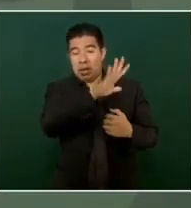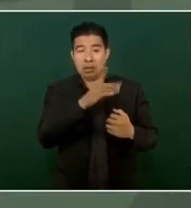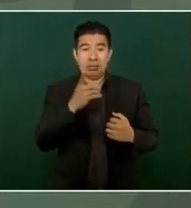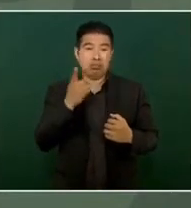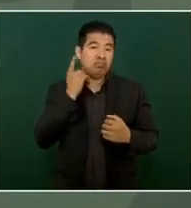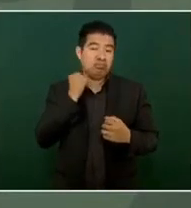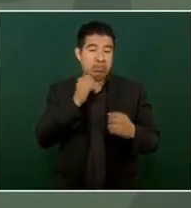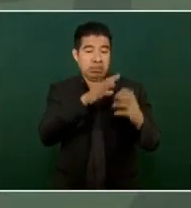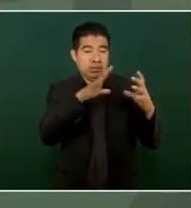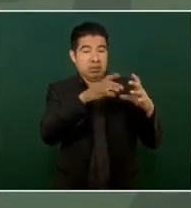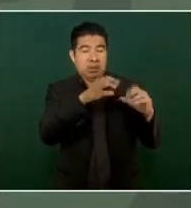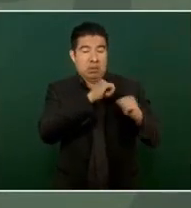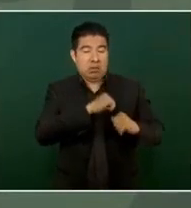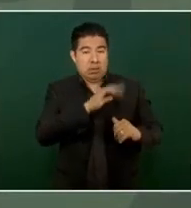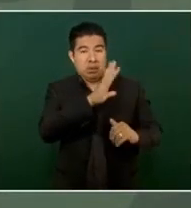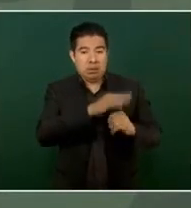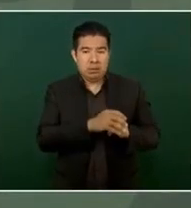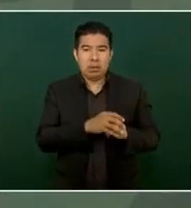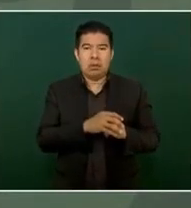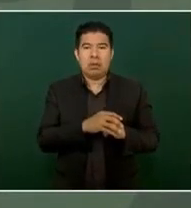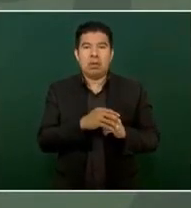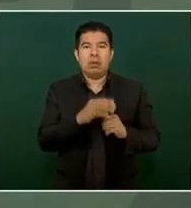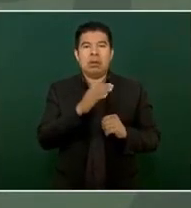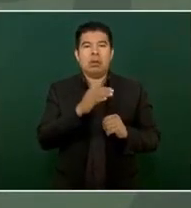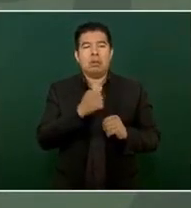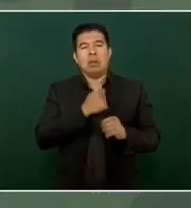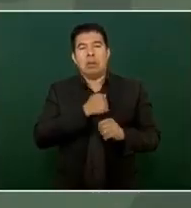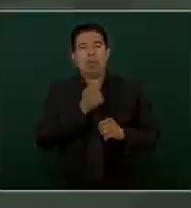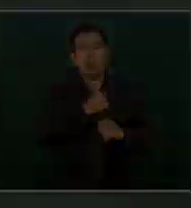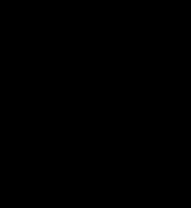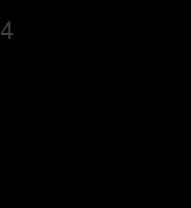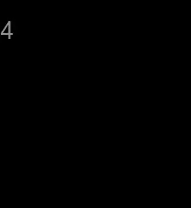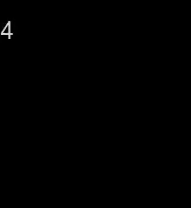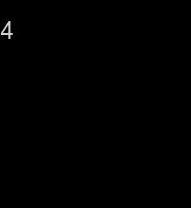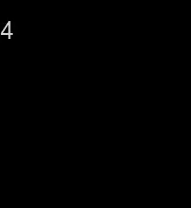muy conservadores, con mentalidad colonialista,